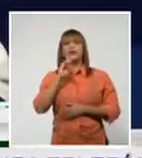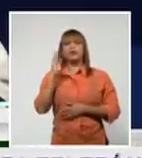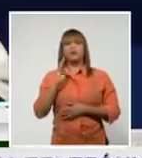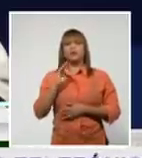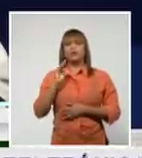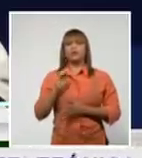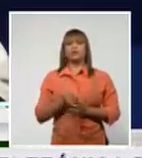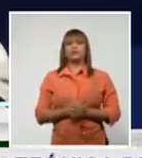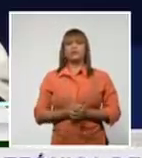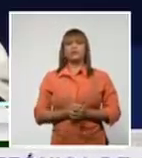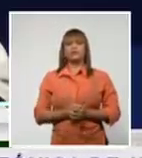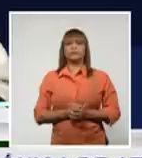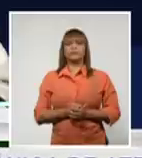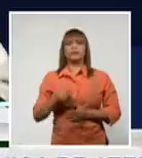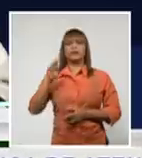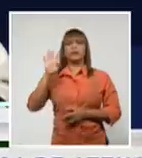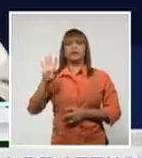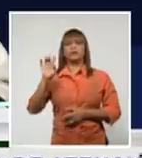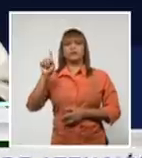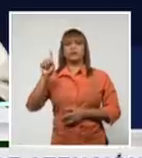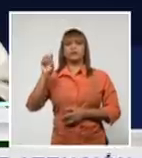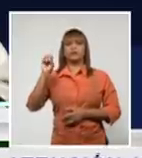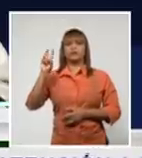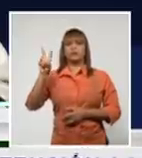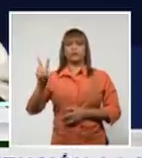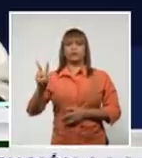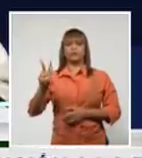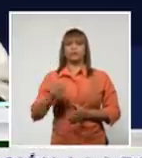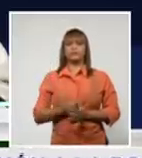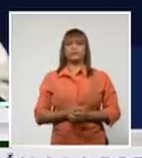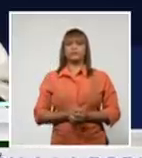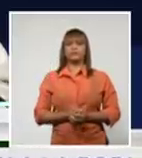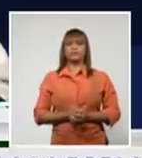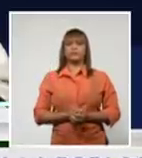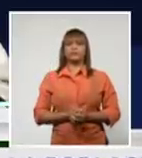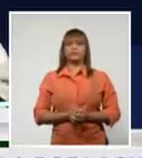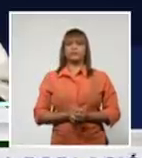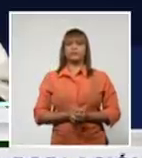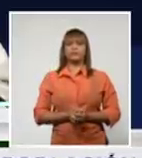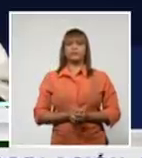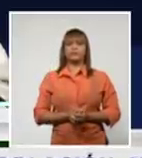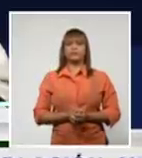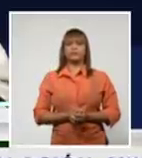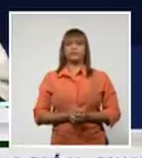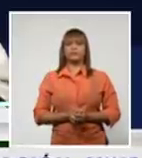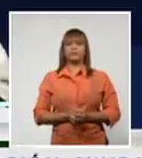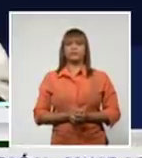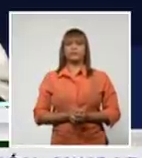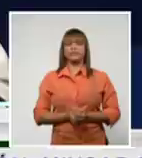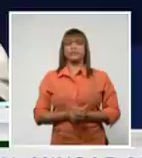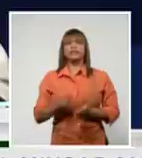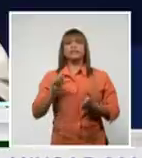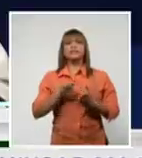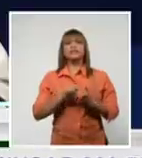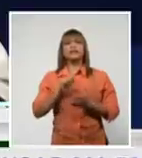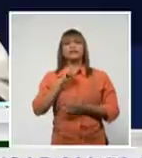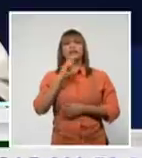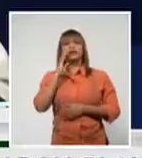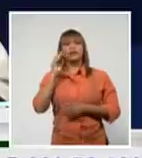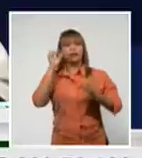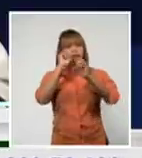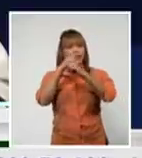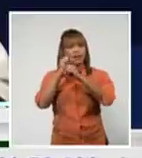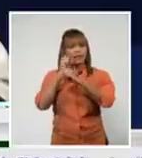Molecular, 402, en los del Centro de Ingeniería Genética